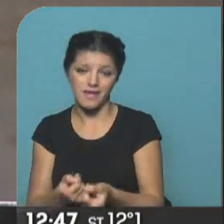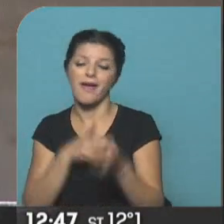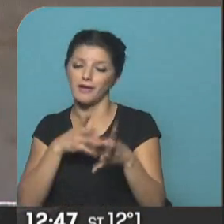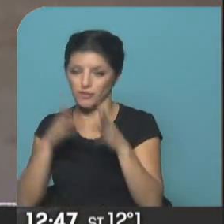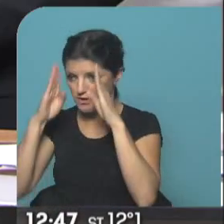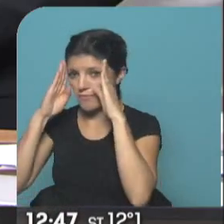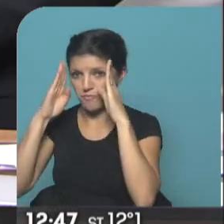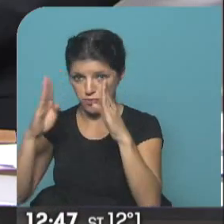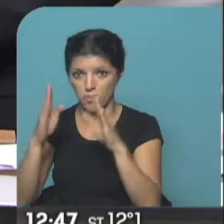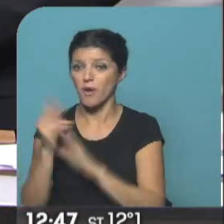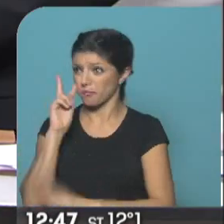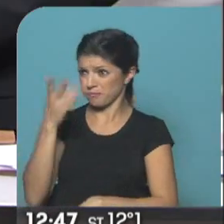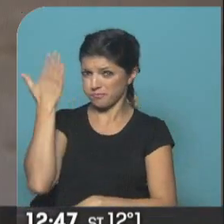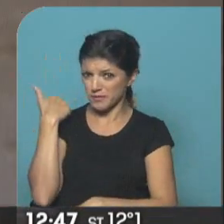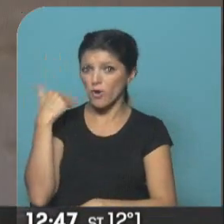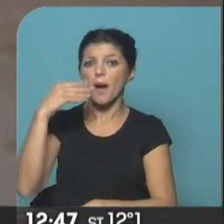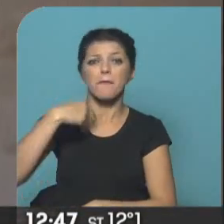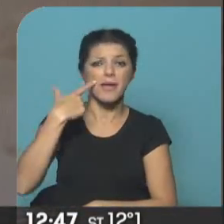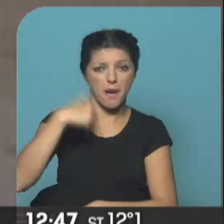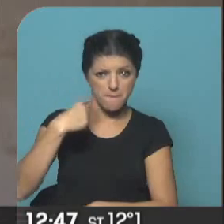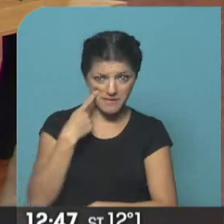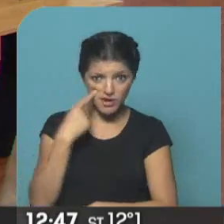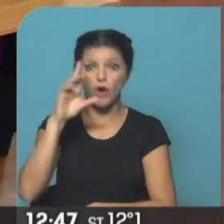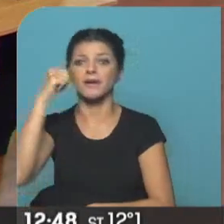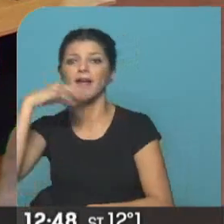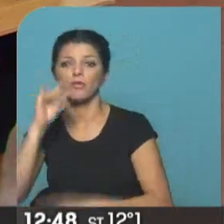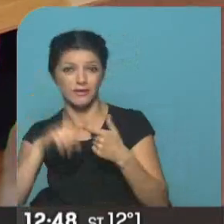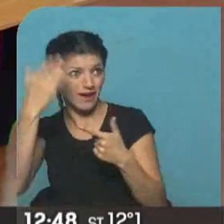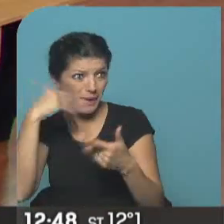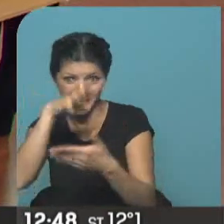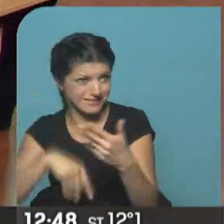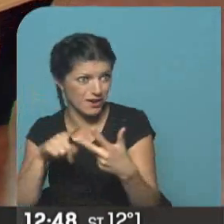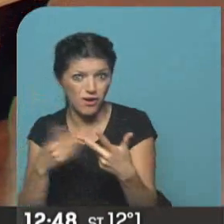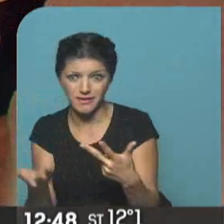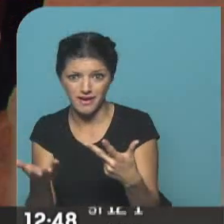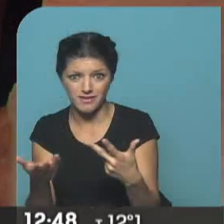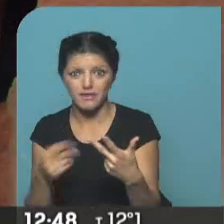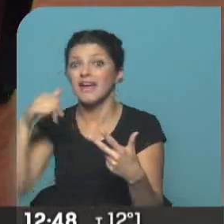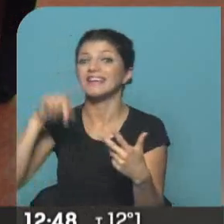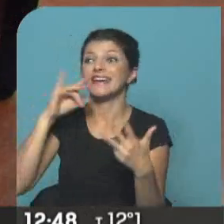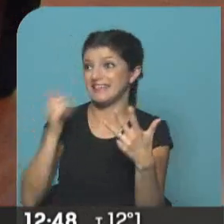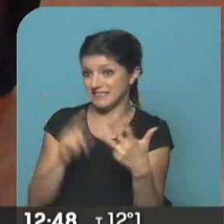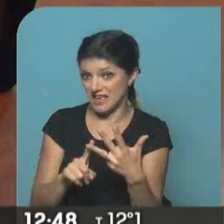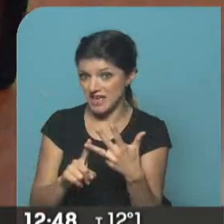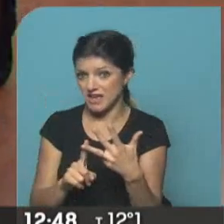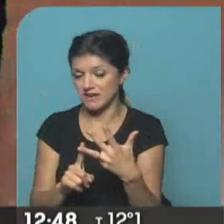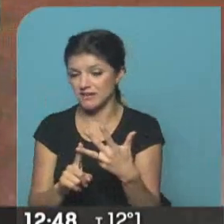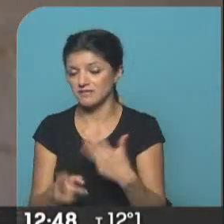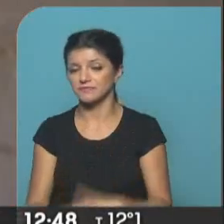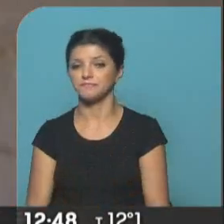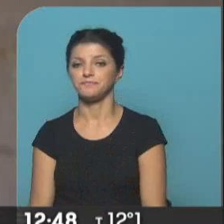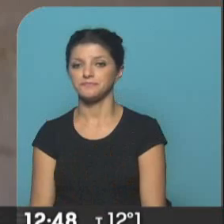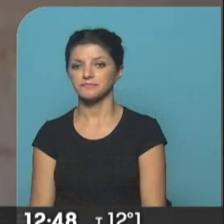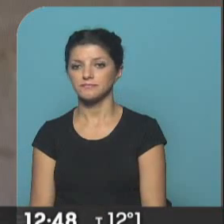terrorismo. Lo vimos en Orlando, Miami, en Florida, cuando... Y lo vimos en la Rambla de Barcelona, concretamente. Eso, vos Y en preguntabas Niza. hace un ratito...